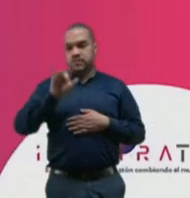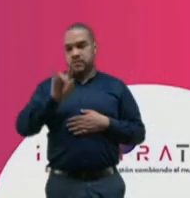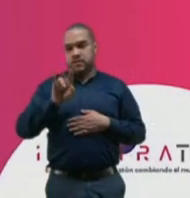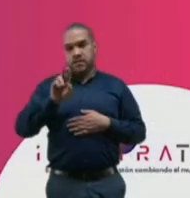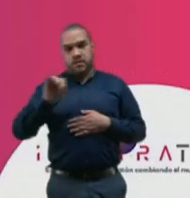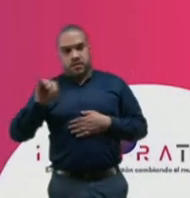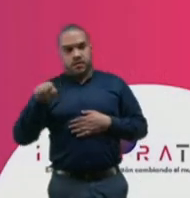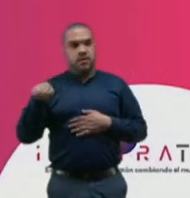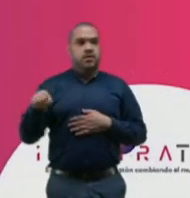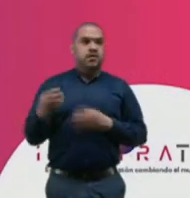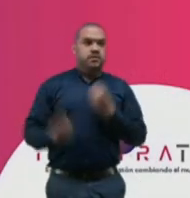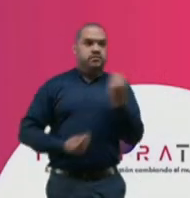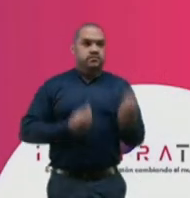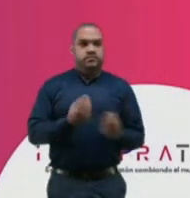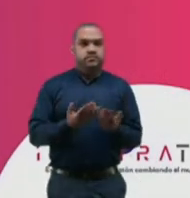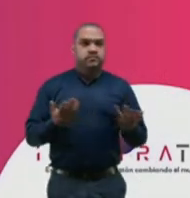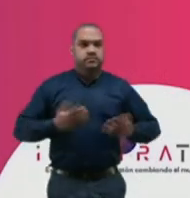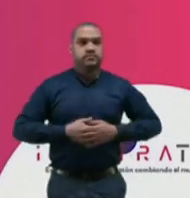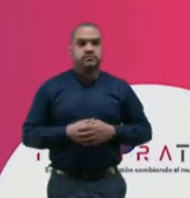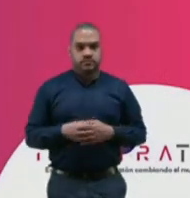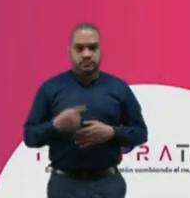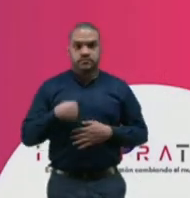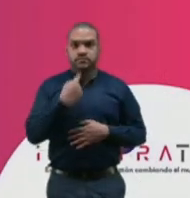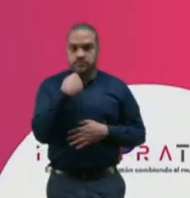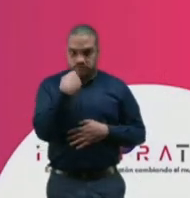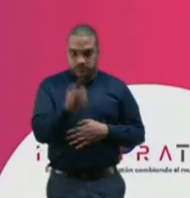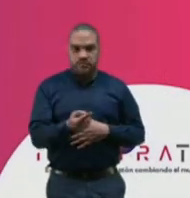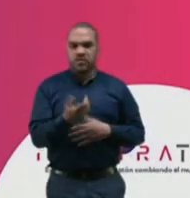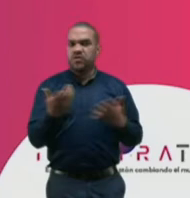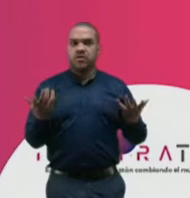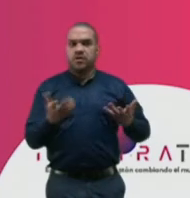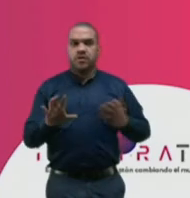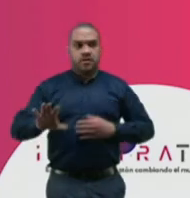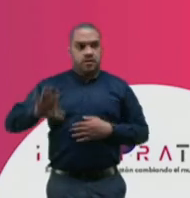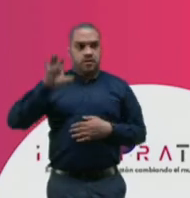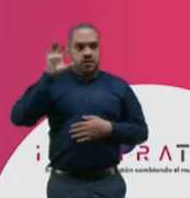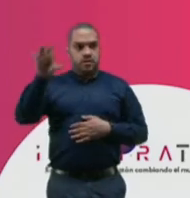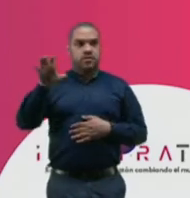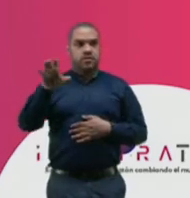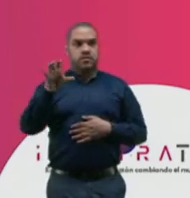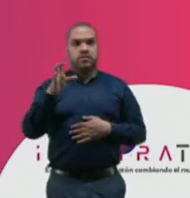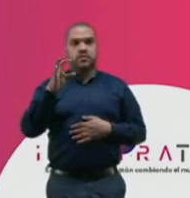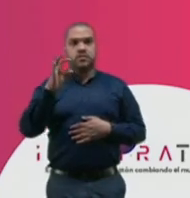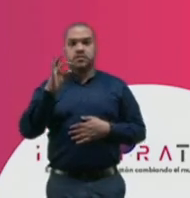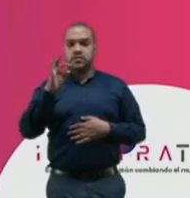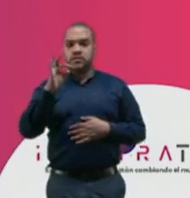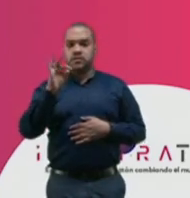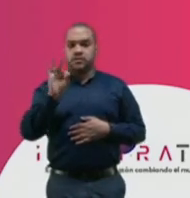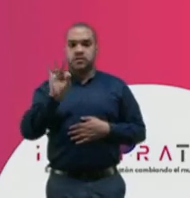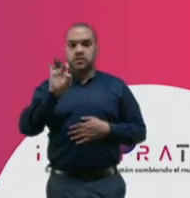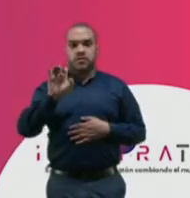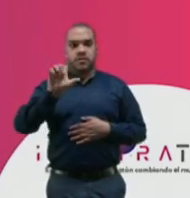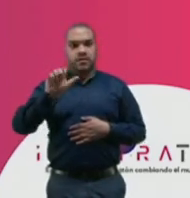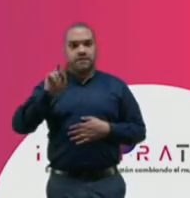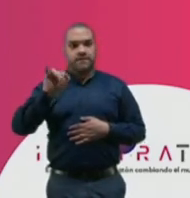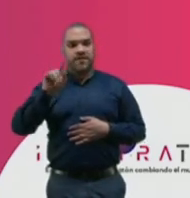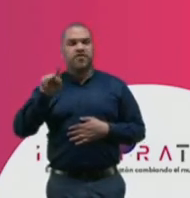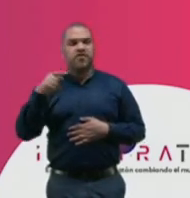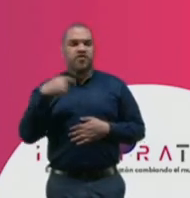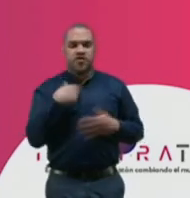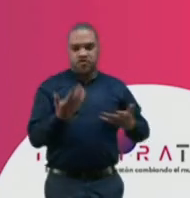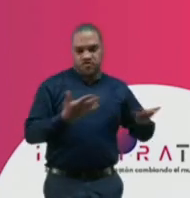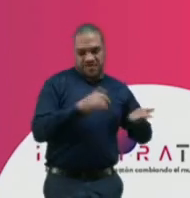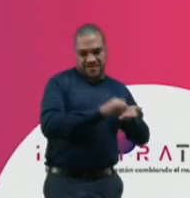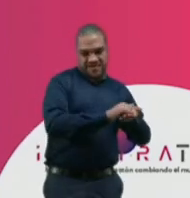bienvenido. Y nuevamente, tengo que decir que Uri está en Tel Aviv. Yo estoy a las afueras de la ciudad de New York. Así que